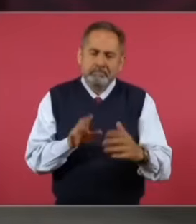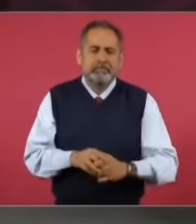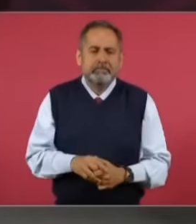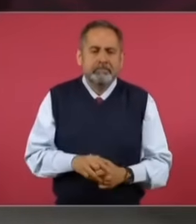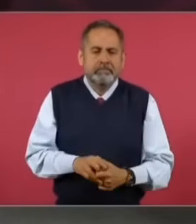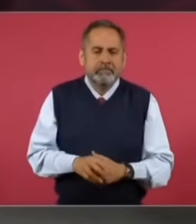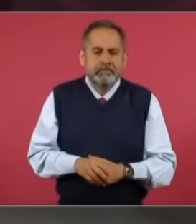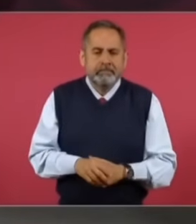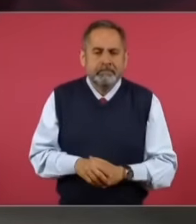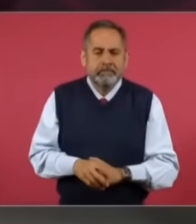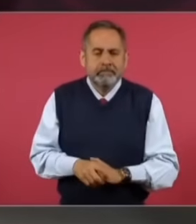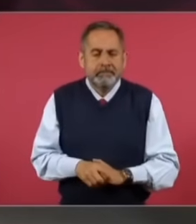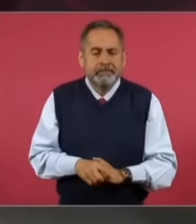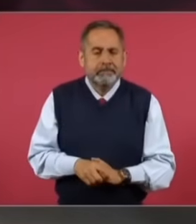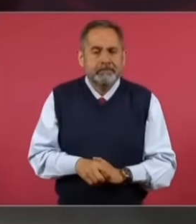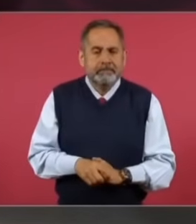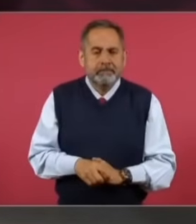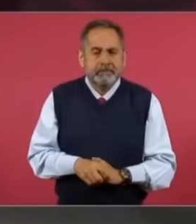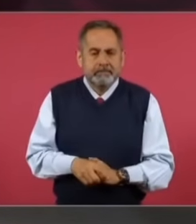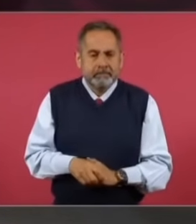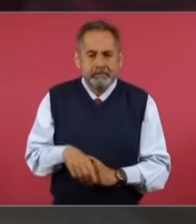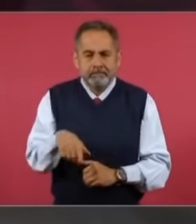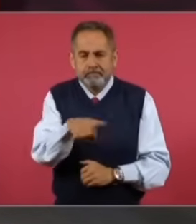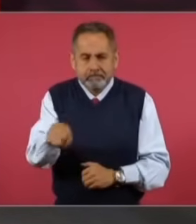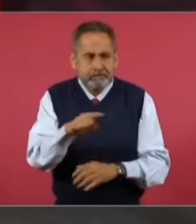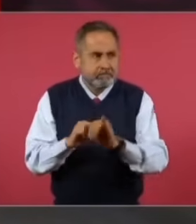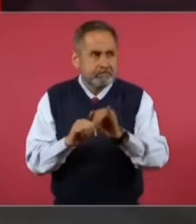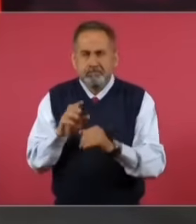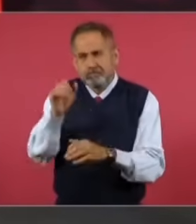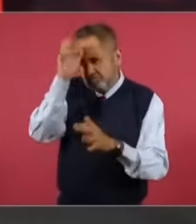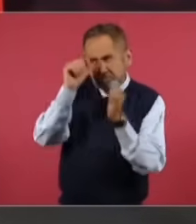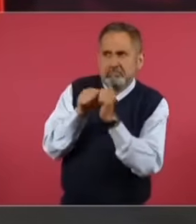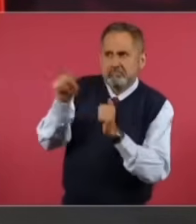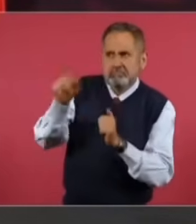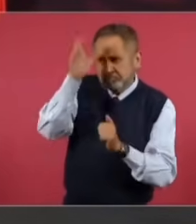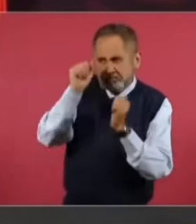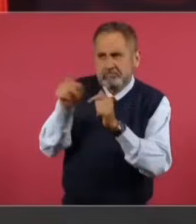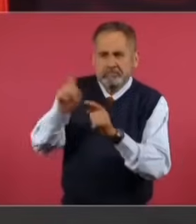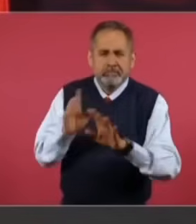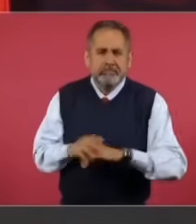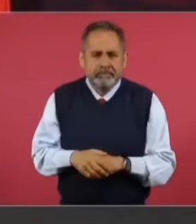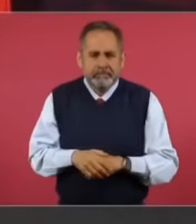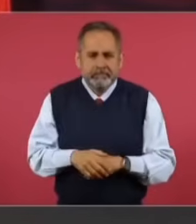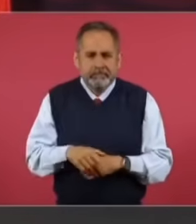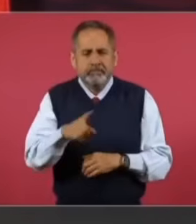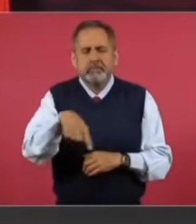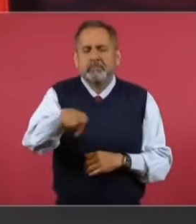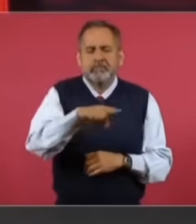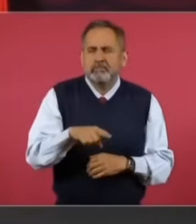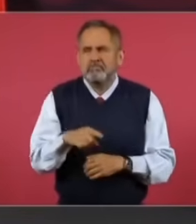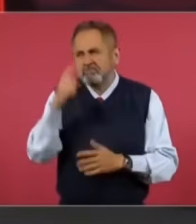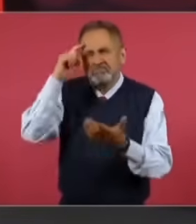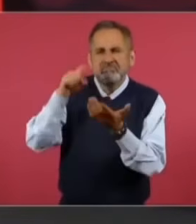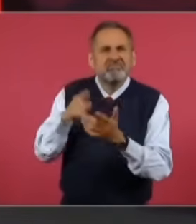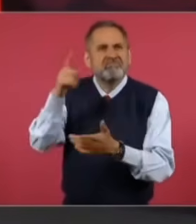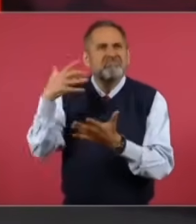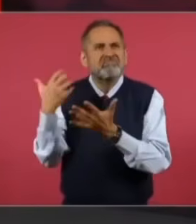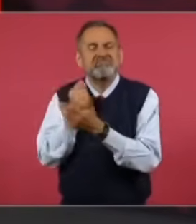de los que no coinciden con nosotros, de los que no apostaban a que se iba a lograr